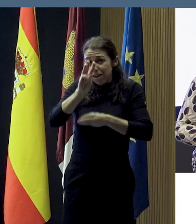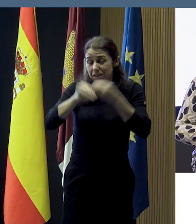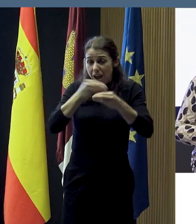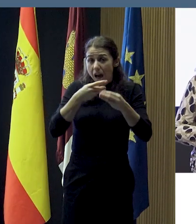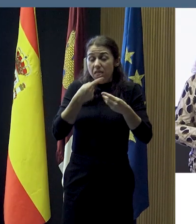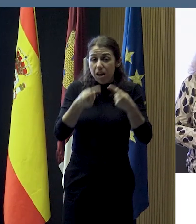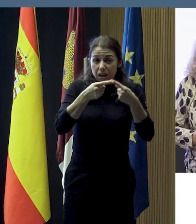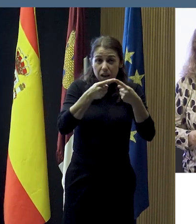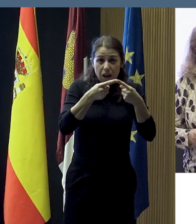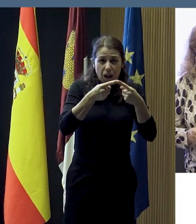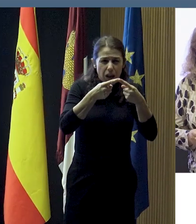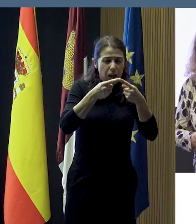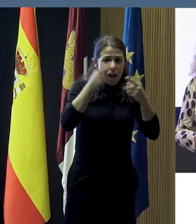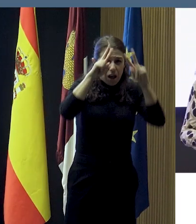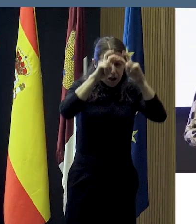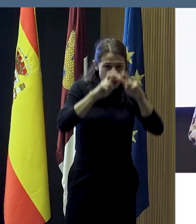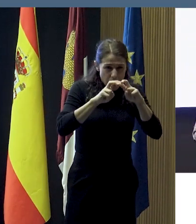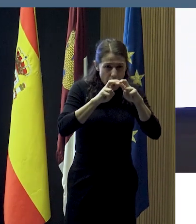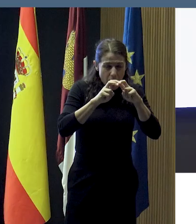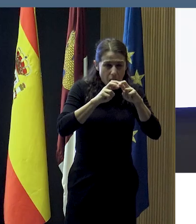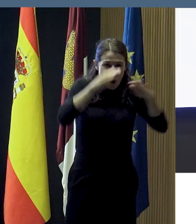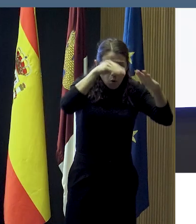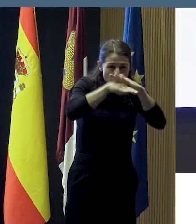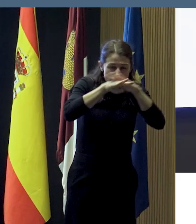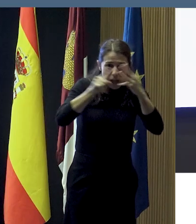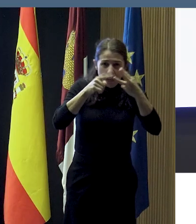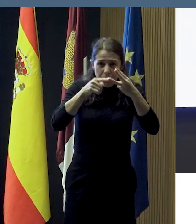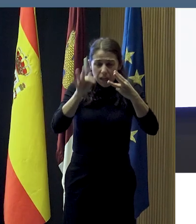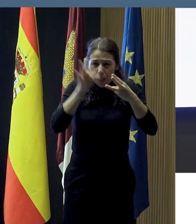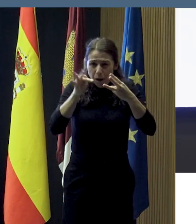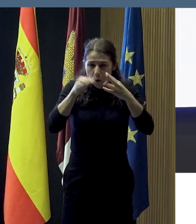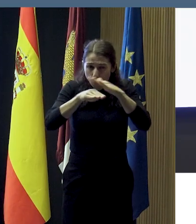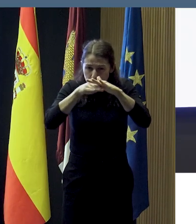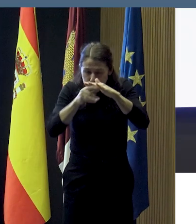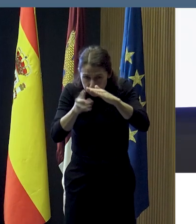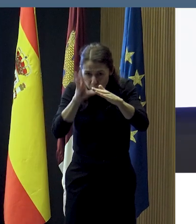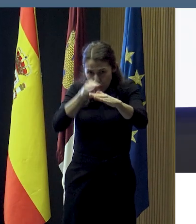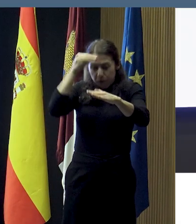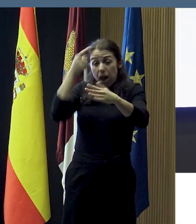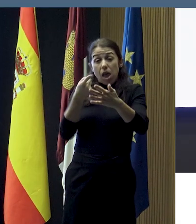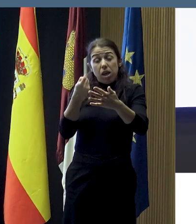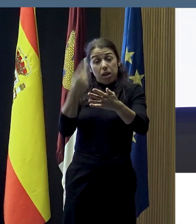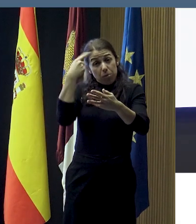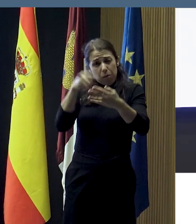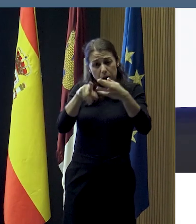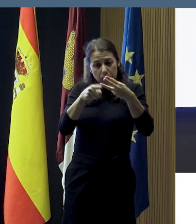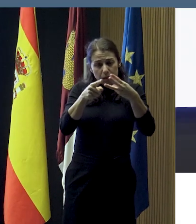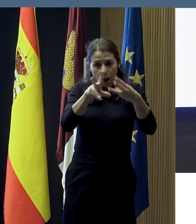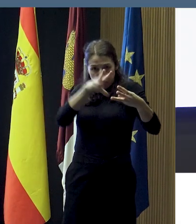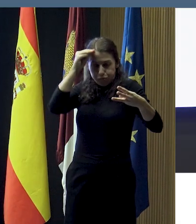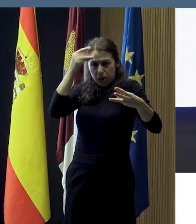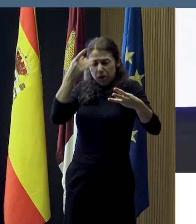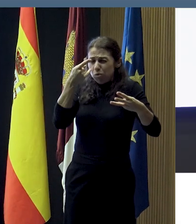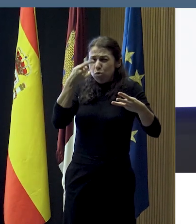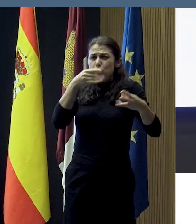codificar, almacenar y recuperar de nuevo la información que hemos almacenado para cuando la necesitamos. En este sentido,